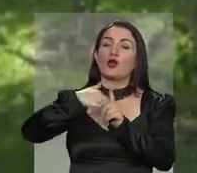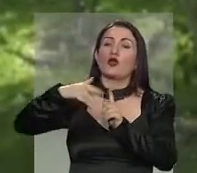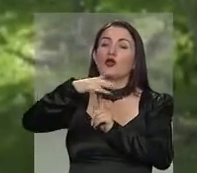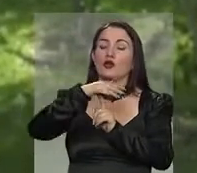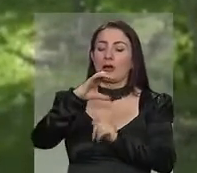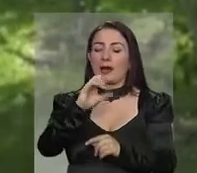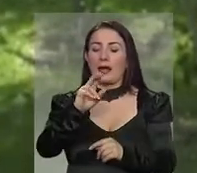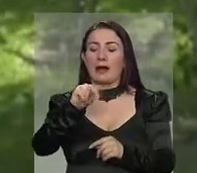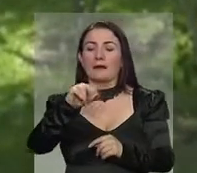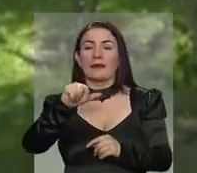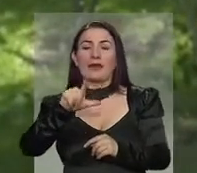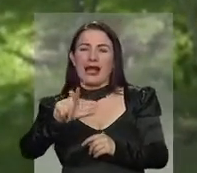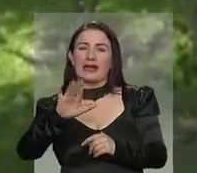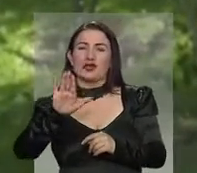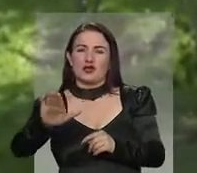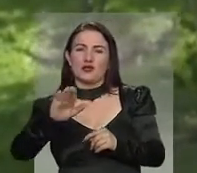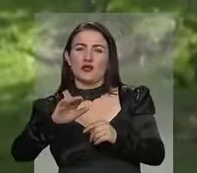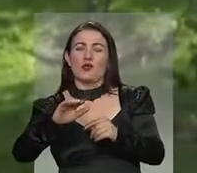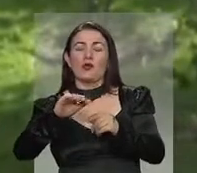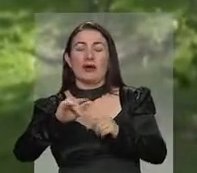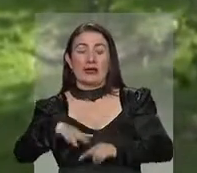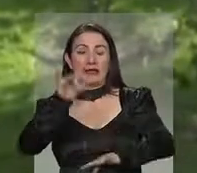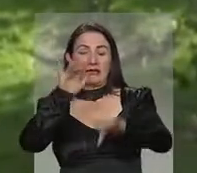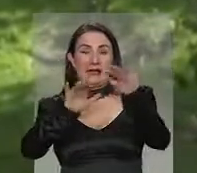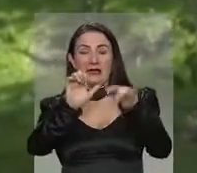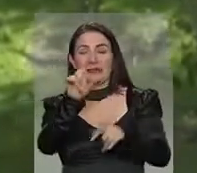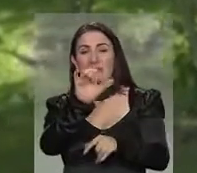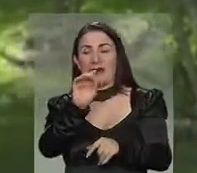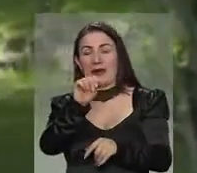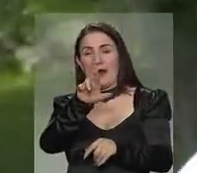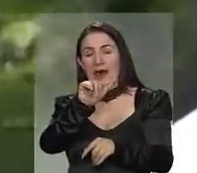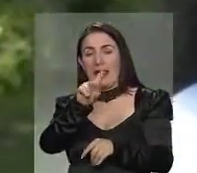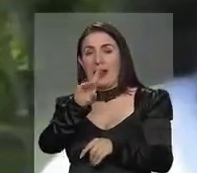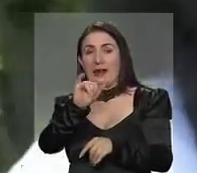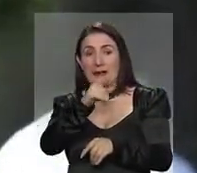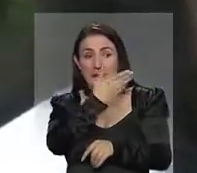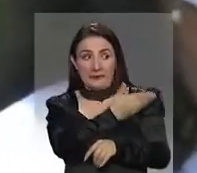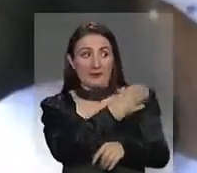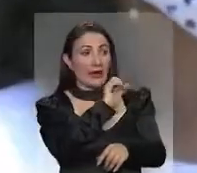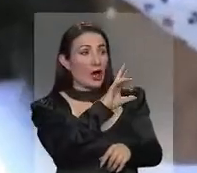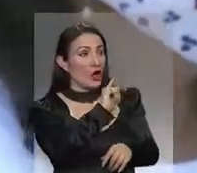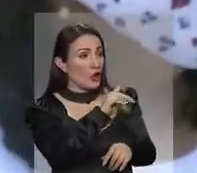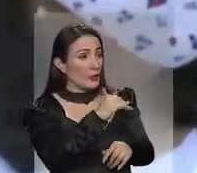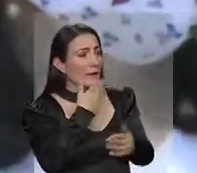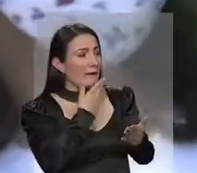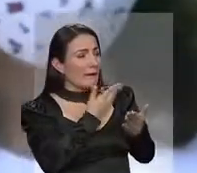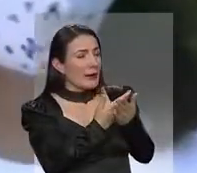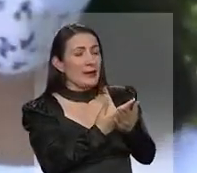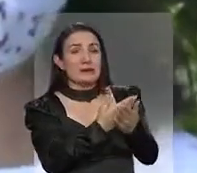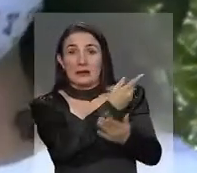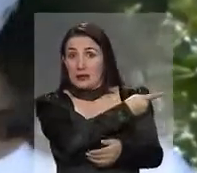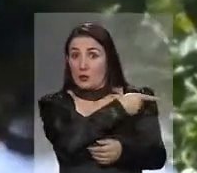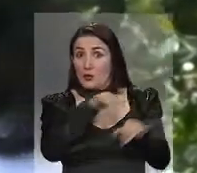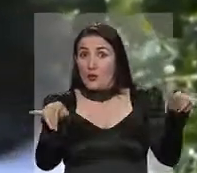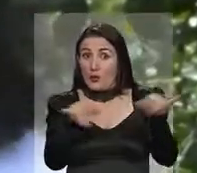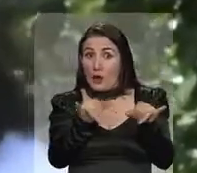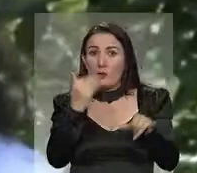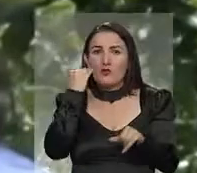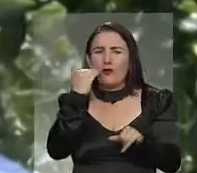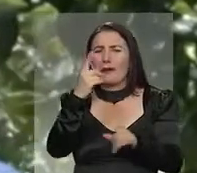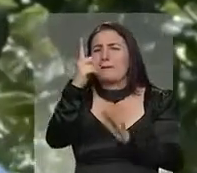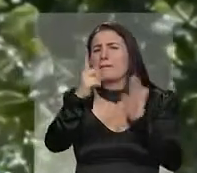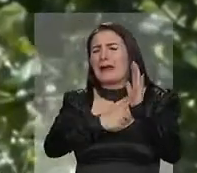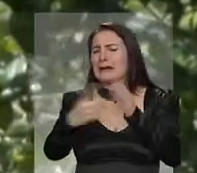Canal Brazo Salitre o Canal Esmeralda. Carolina, muchísimas gracias. Pues como Carolina, hay más de 1.000 mujeres que se unen a